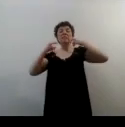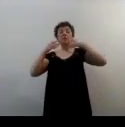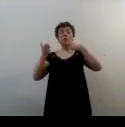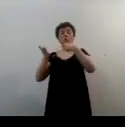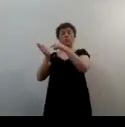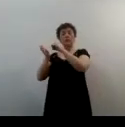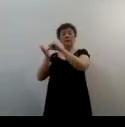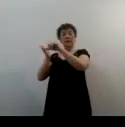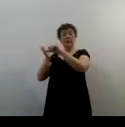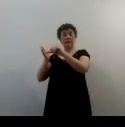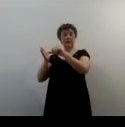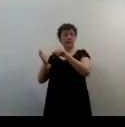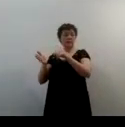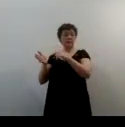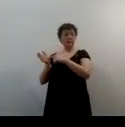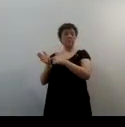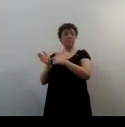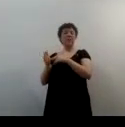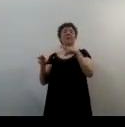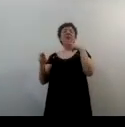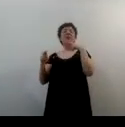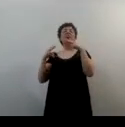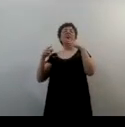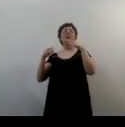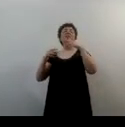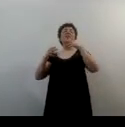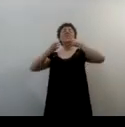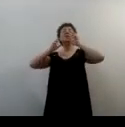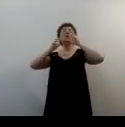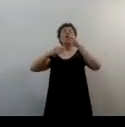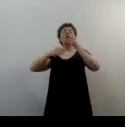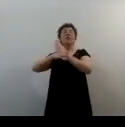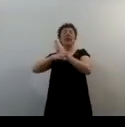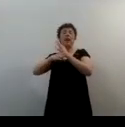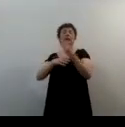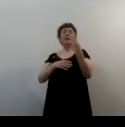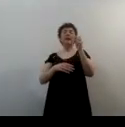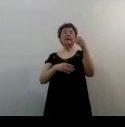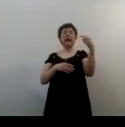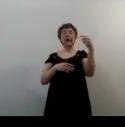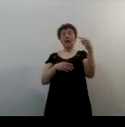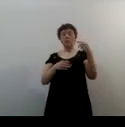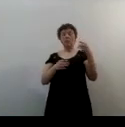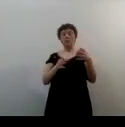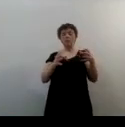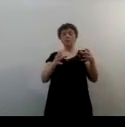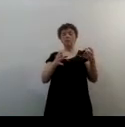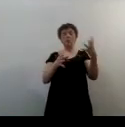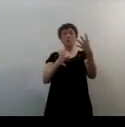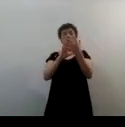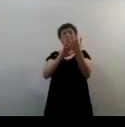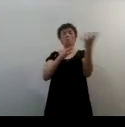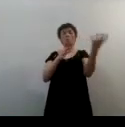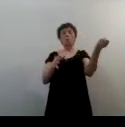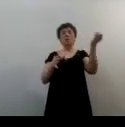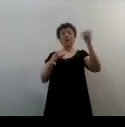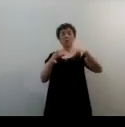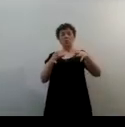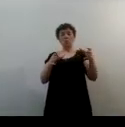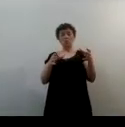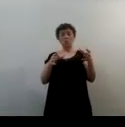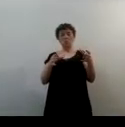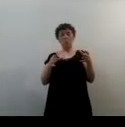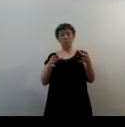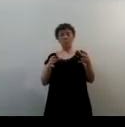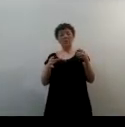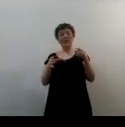estándar, pero por ración de consumo, que bueno, 30 gramos de cereal es un puñadito o 4 cucharadas soperas, pues en esos